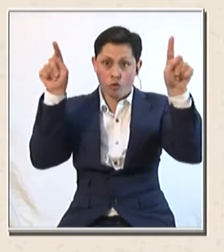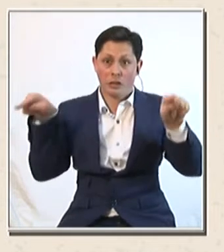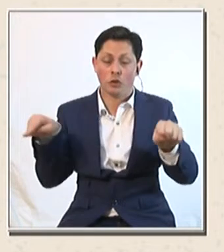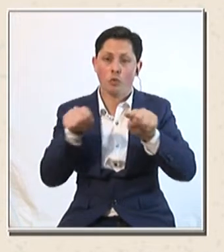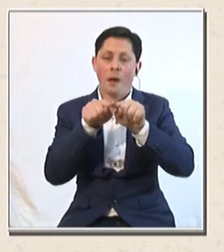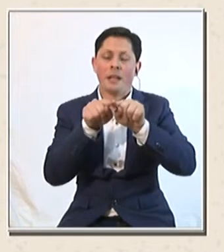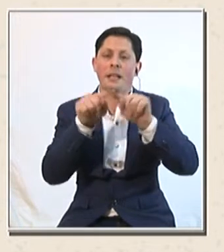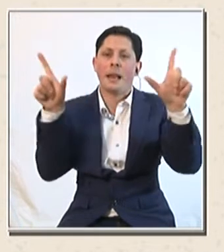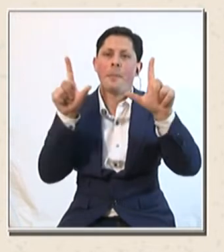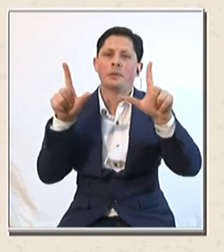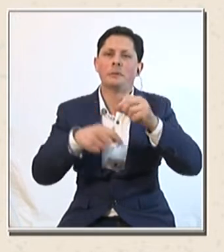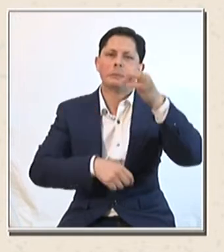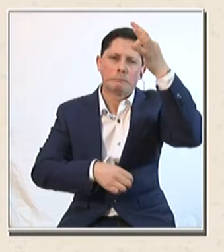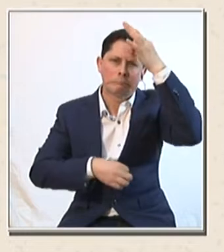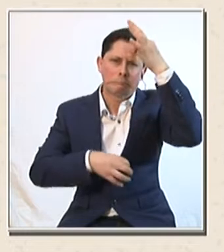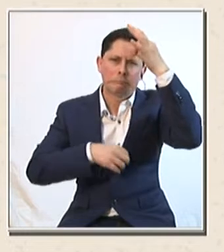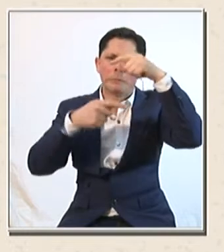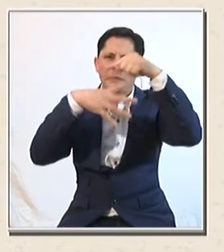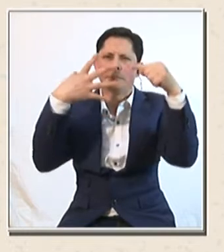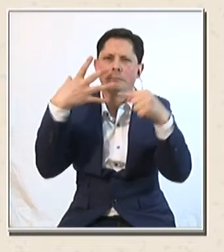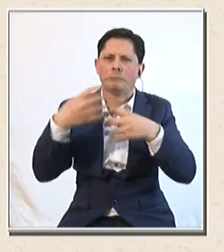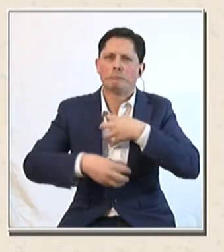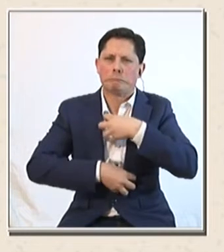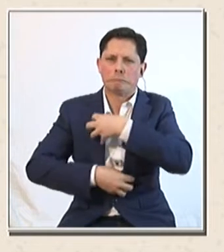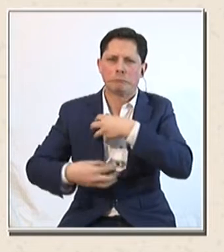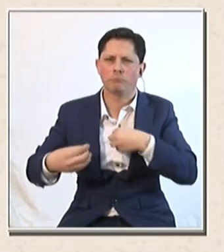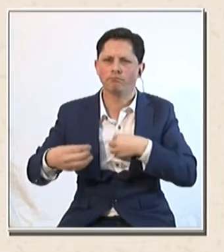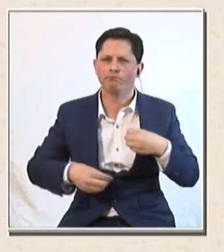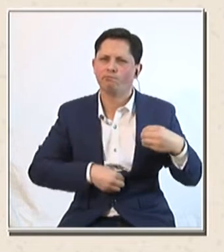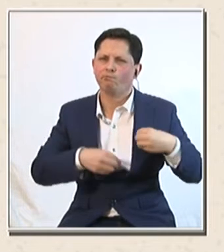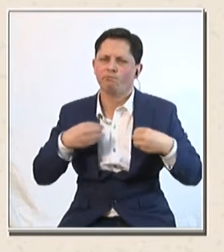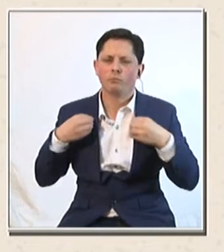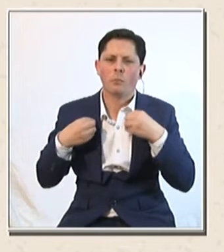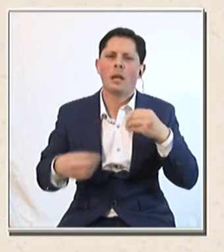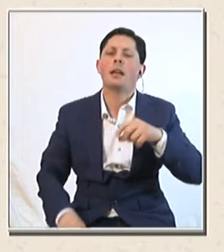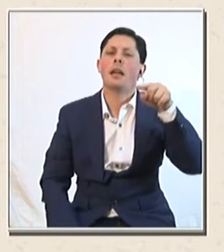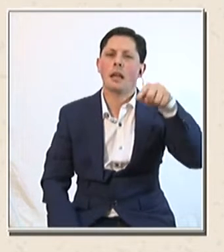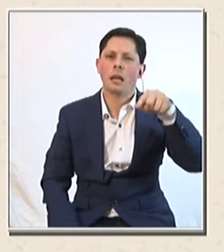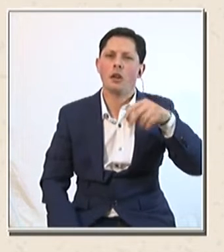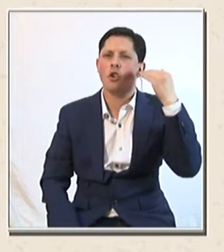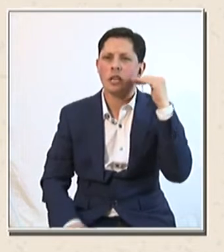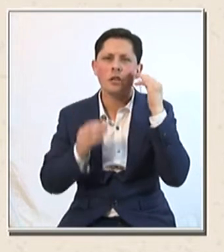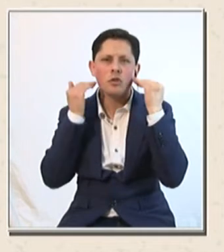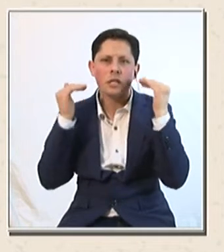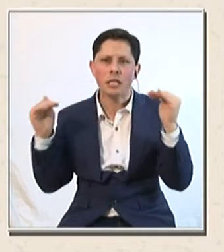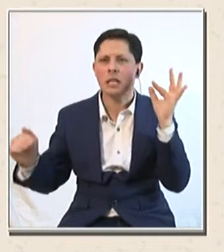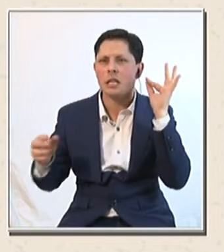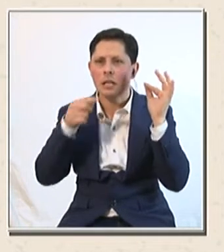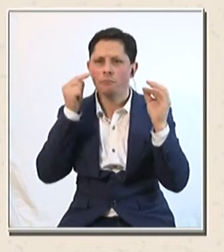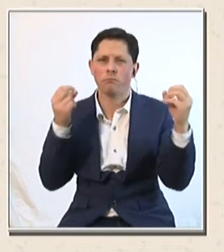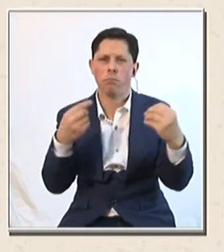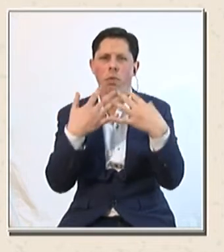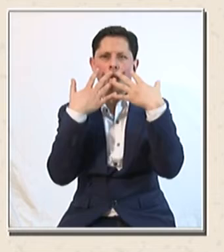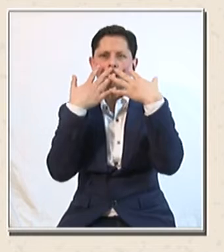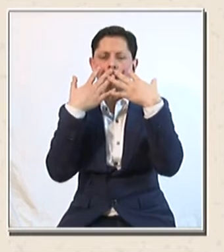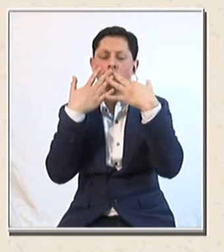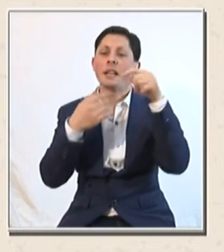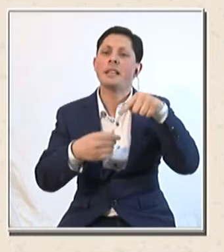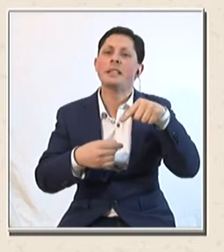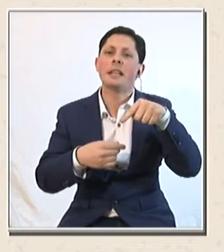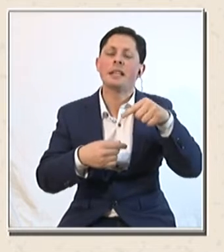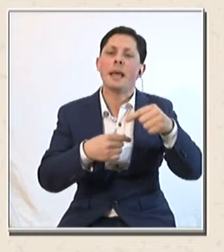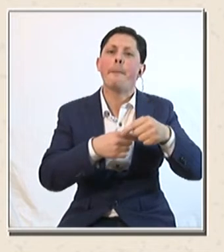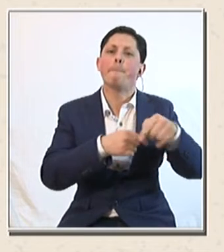estar atentos a niñas y niños que pueden haberse contagiado y presentar o enfermedad gravemente. En este